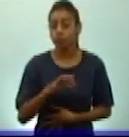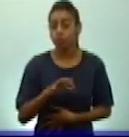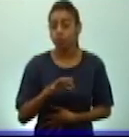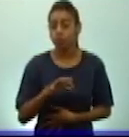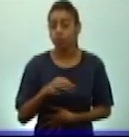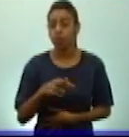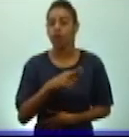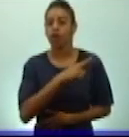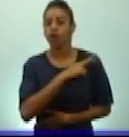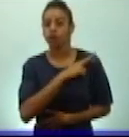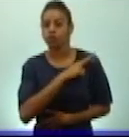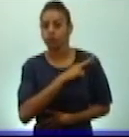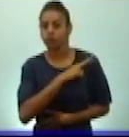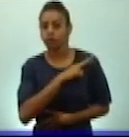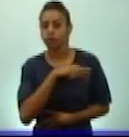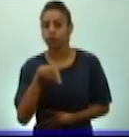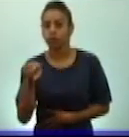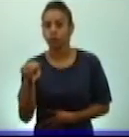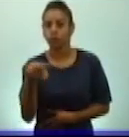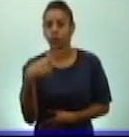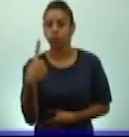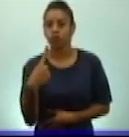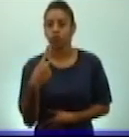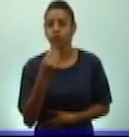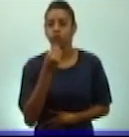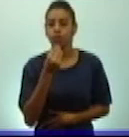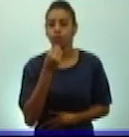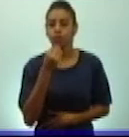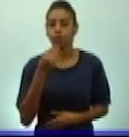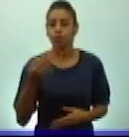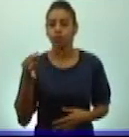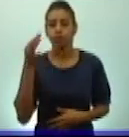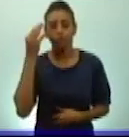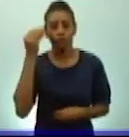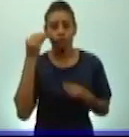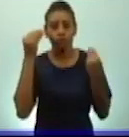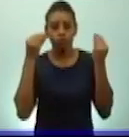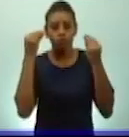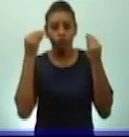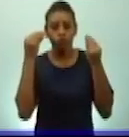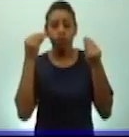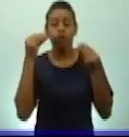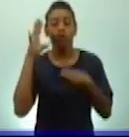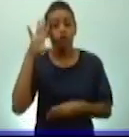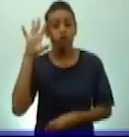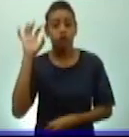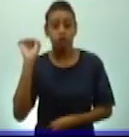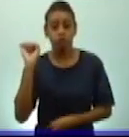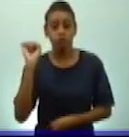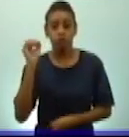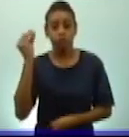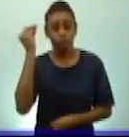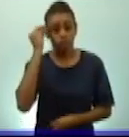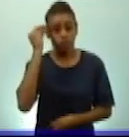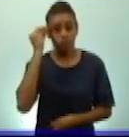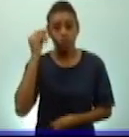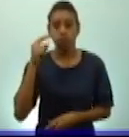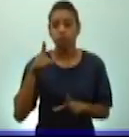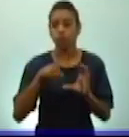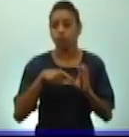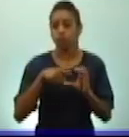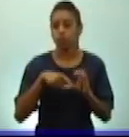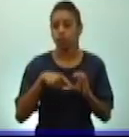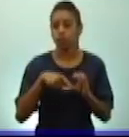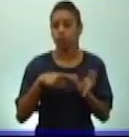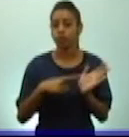estas razones, ustedes podrán seguir enriqueciendo los contenidos referidos a esta etapa.